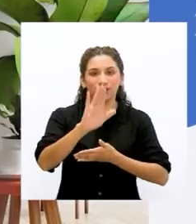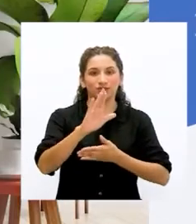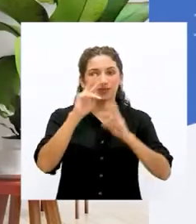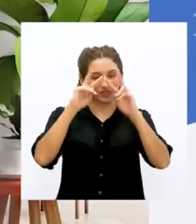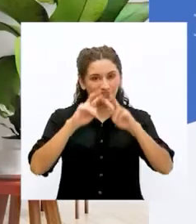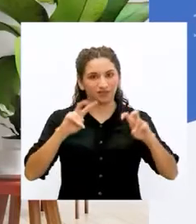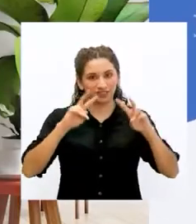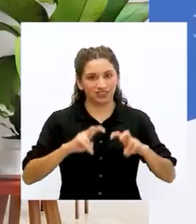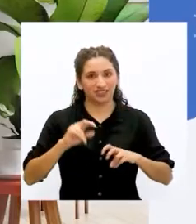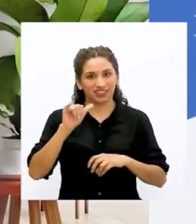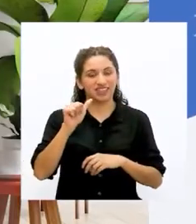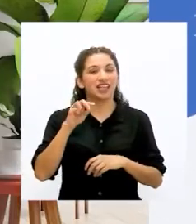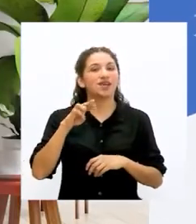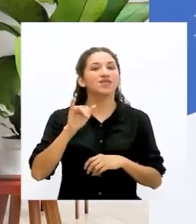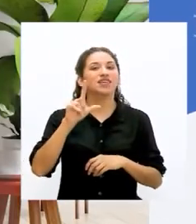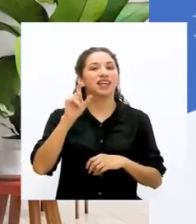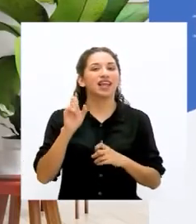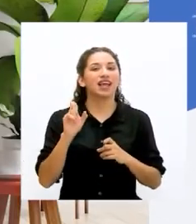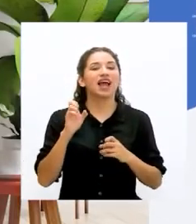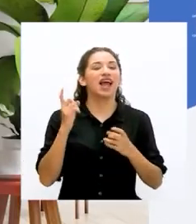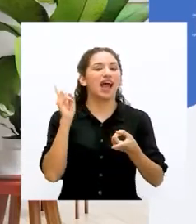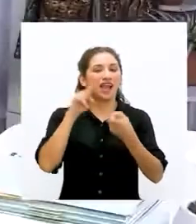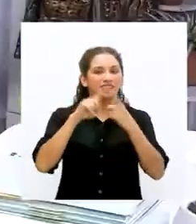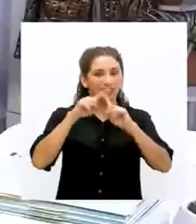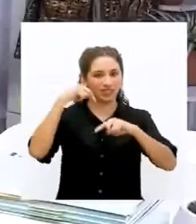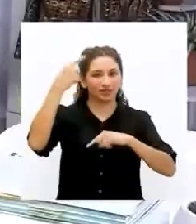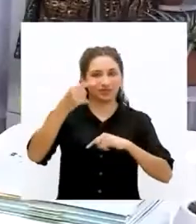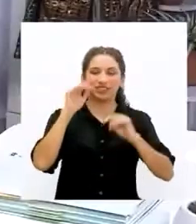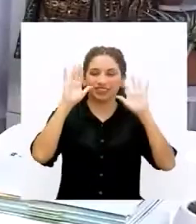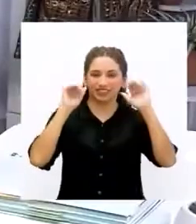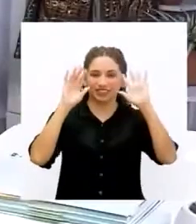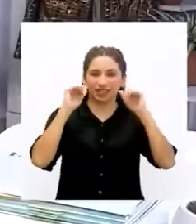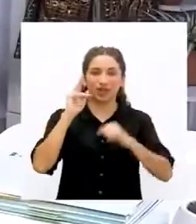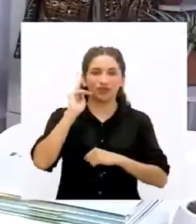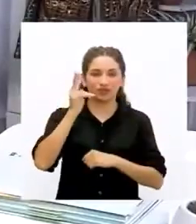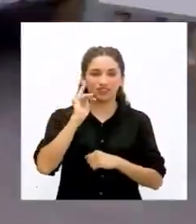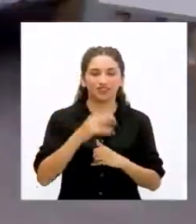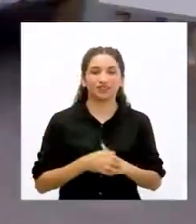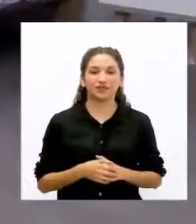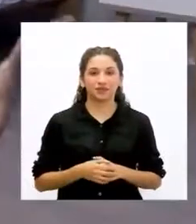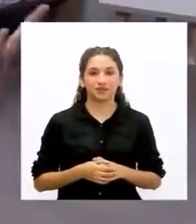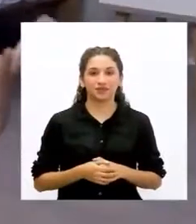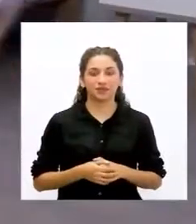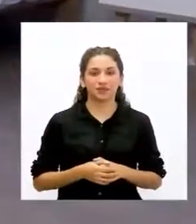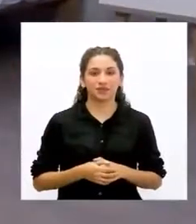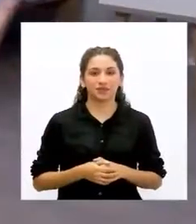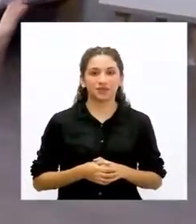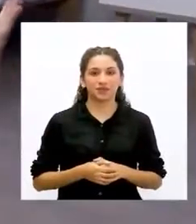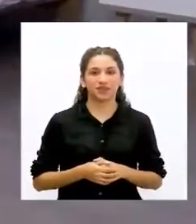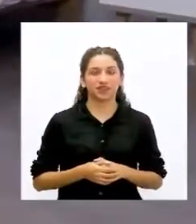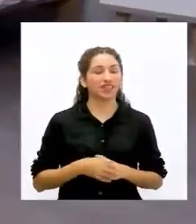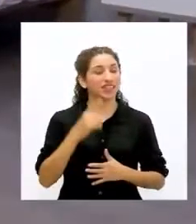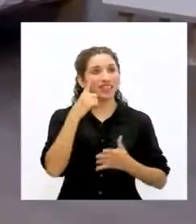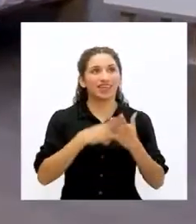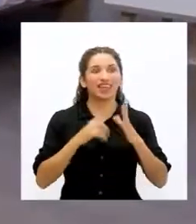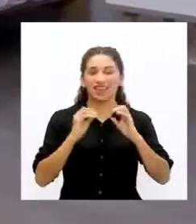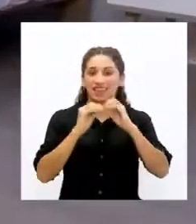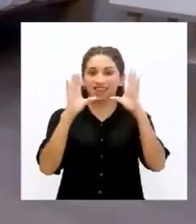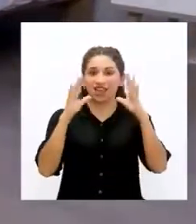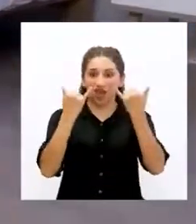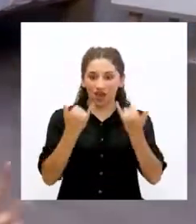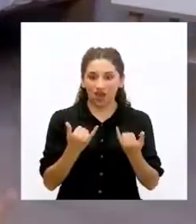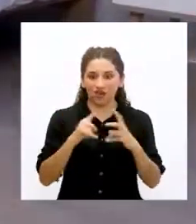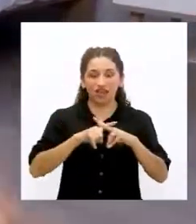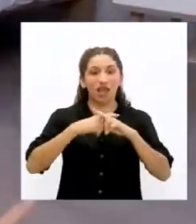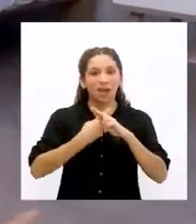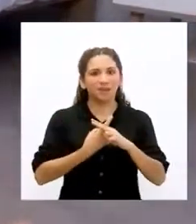Yamile. Hasta la próxima. Chao, profesor. ¡Qué día! Hoy